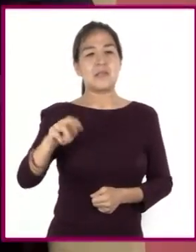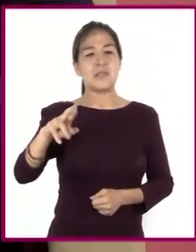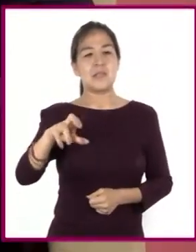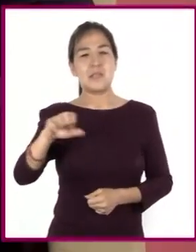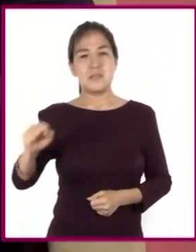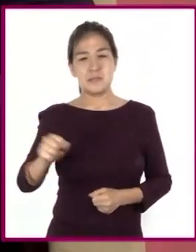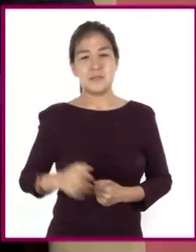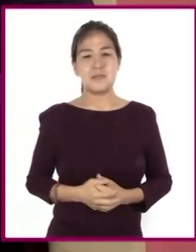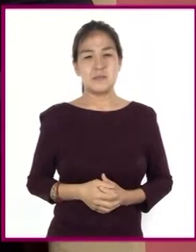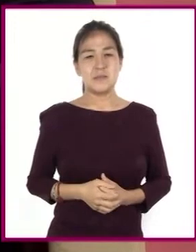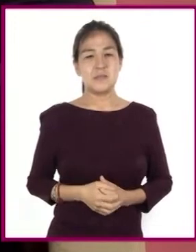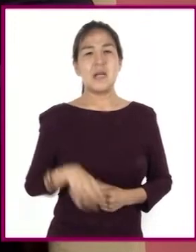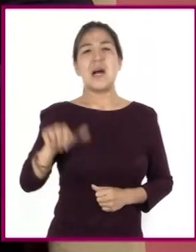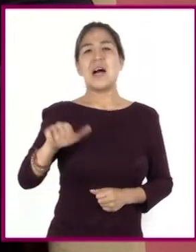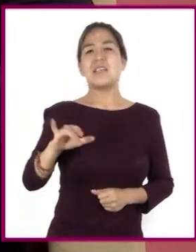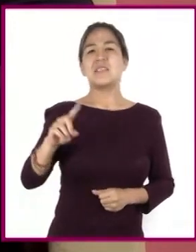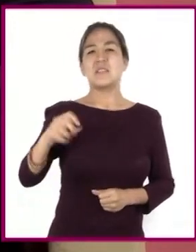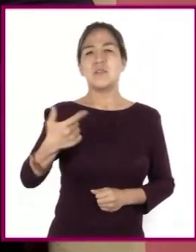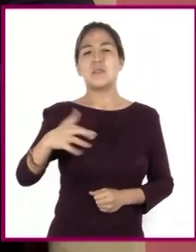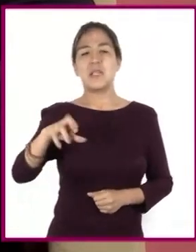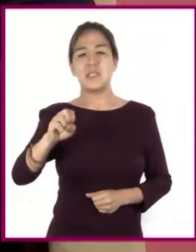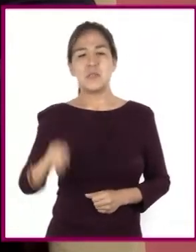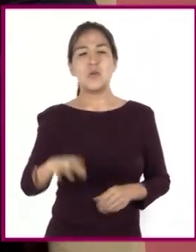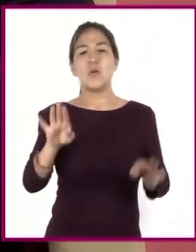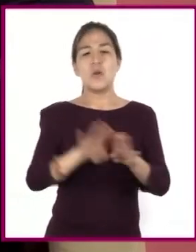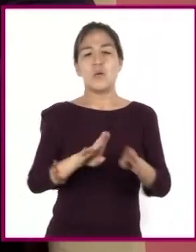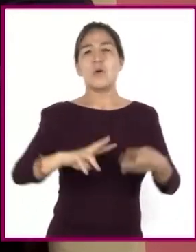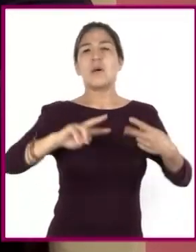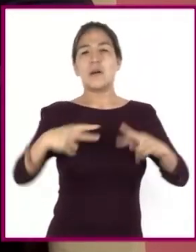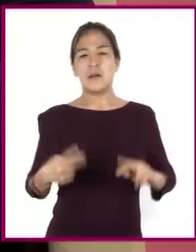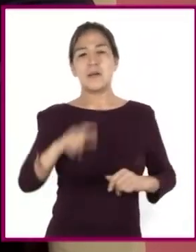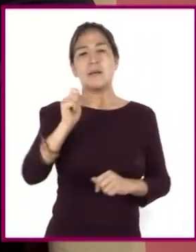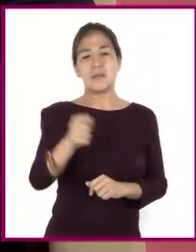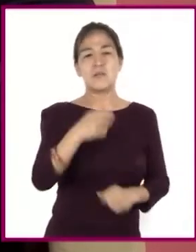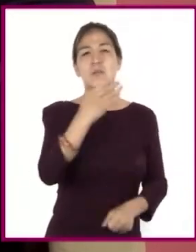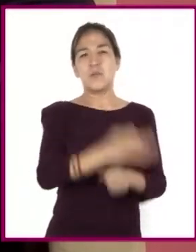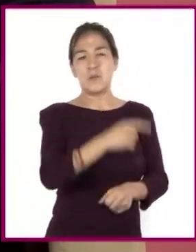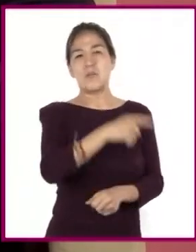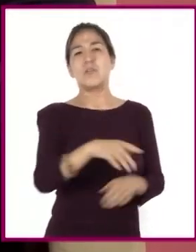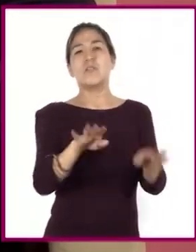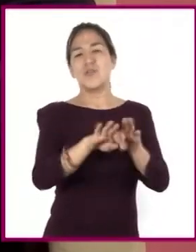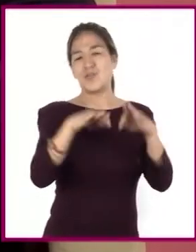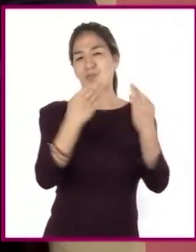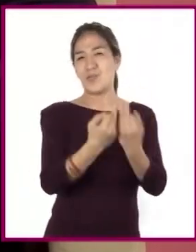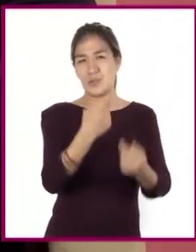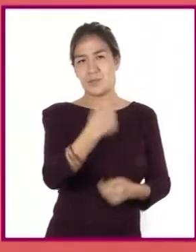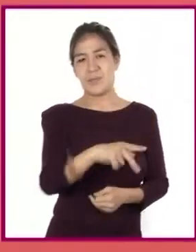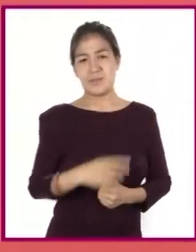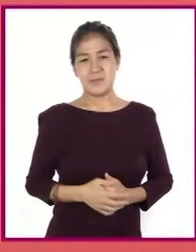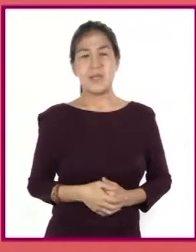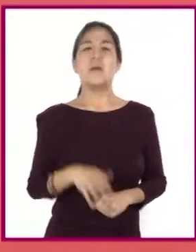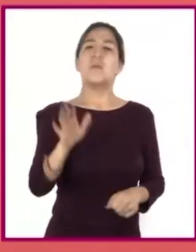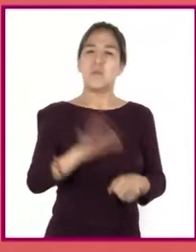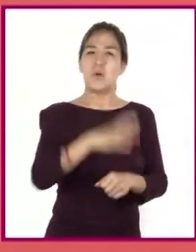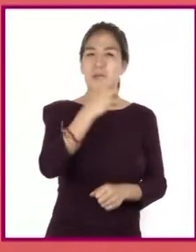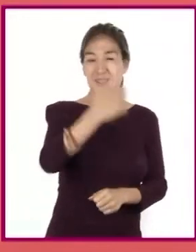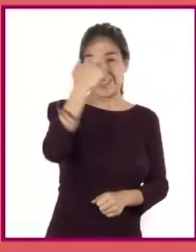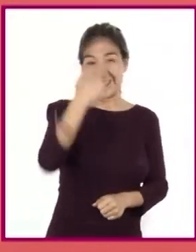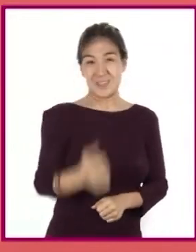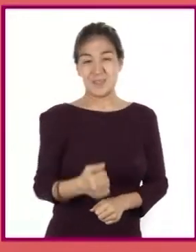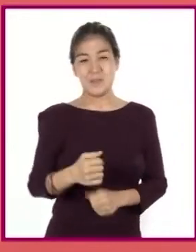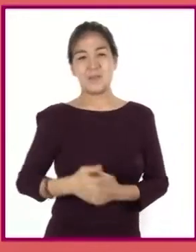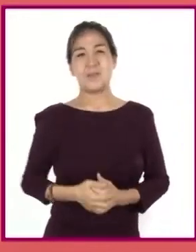Los ácidos grasos en general poliinsaturados pueden tener cualquiera de estas dos conformaciones y por lo tanto los que